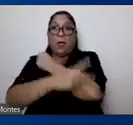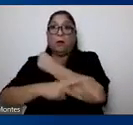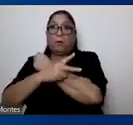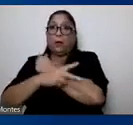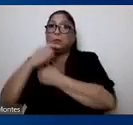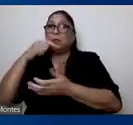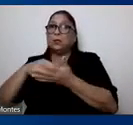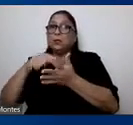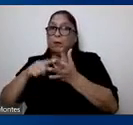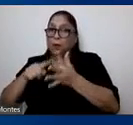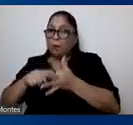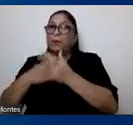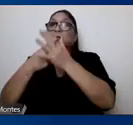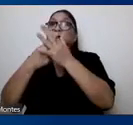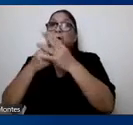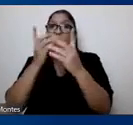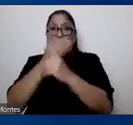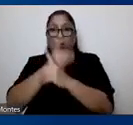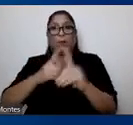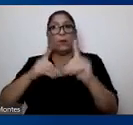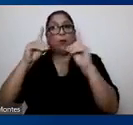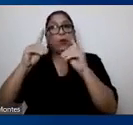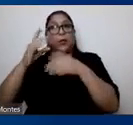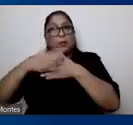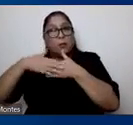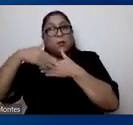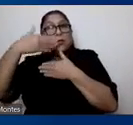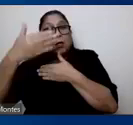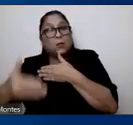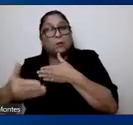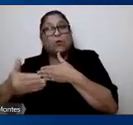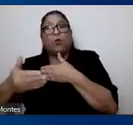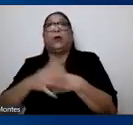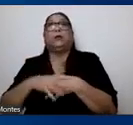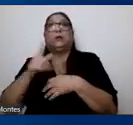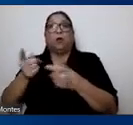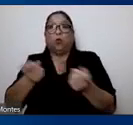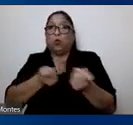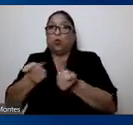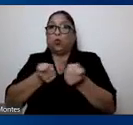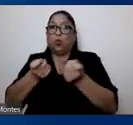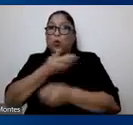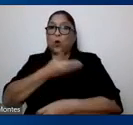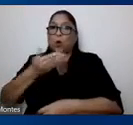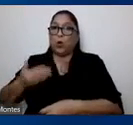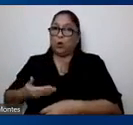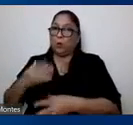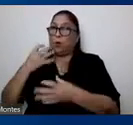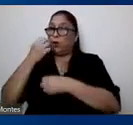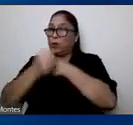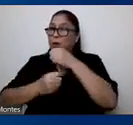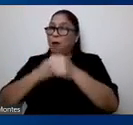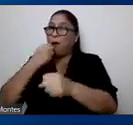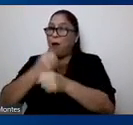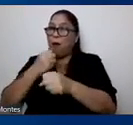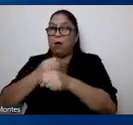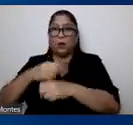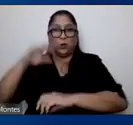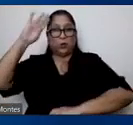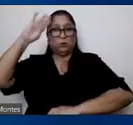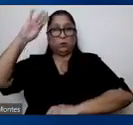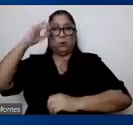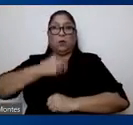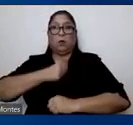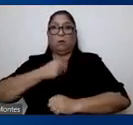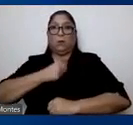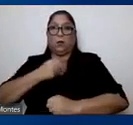las etapas democráticas luego de un gobierno de largos años, una intervención militar, un